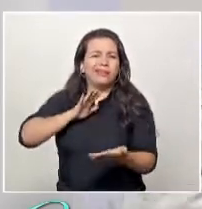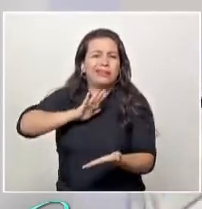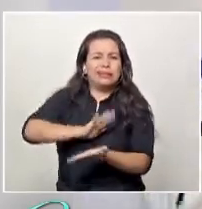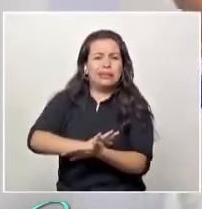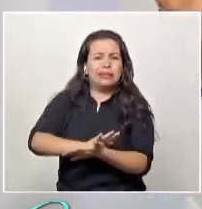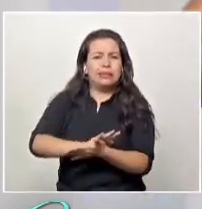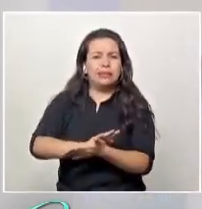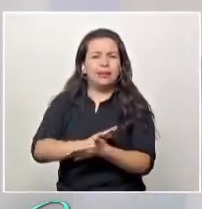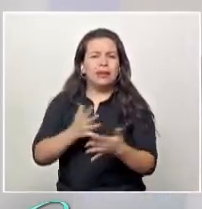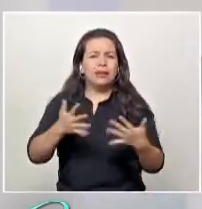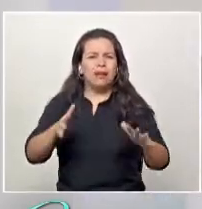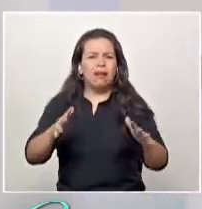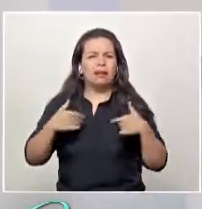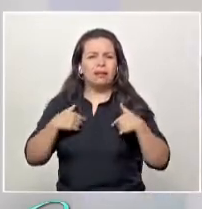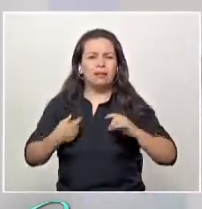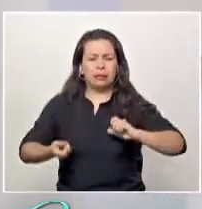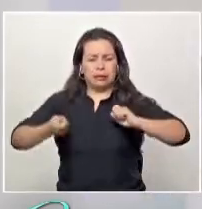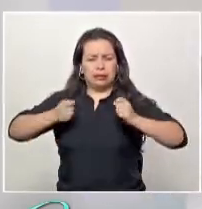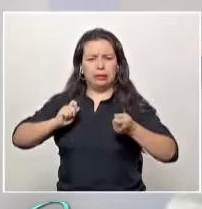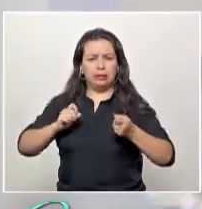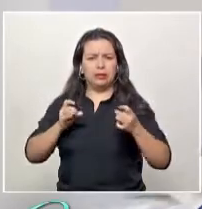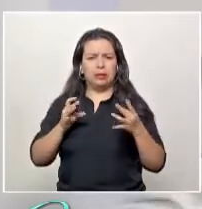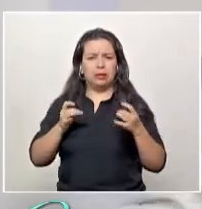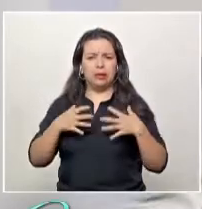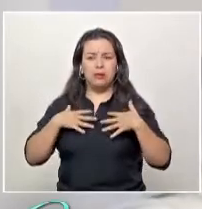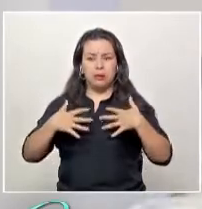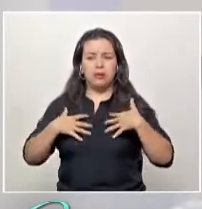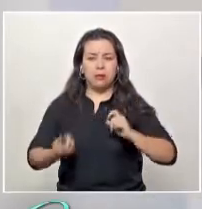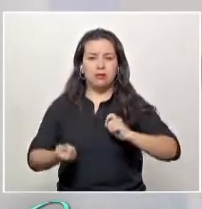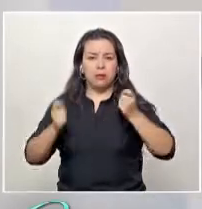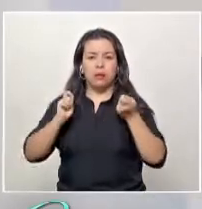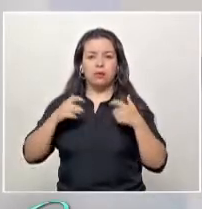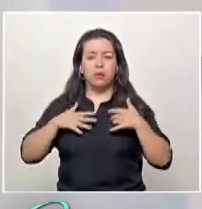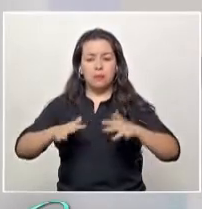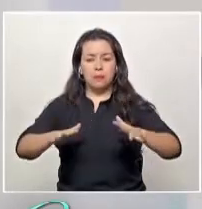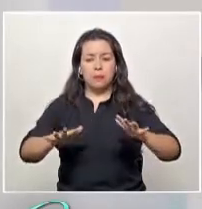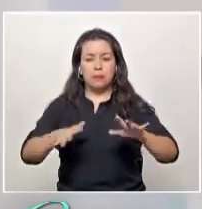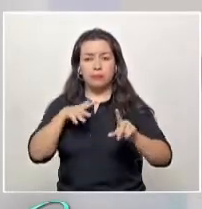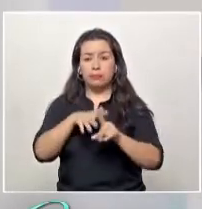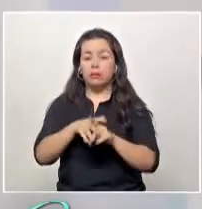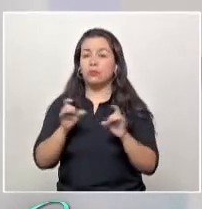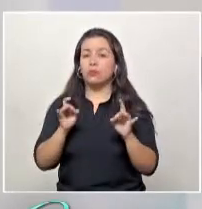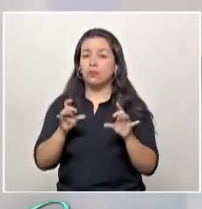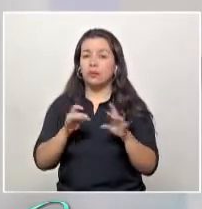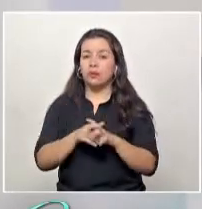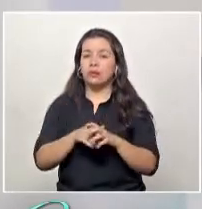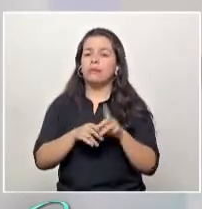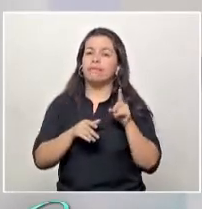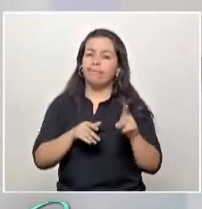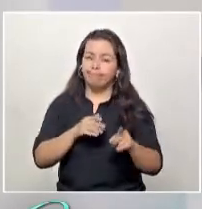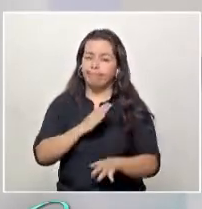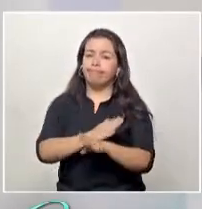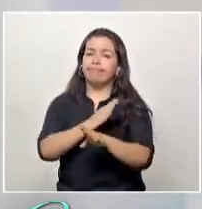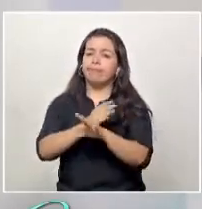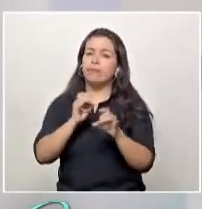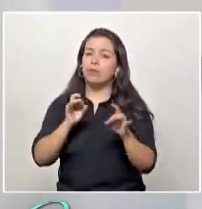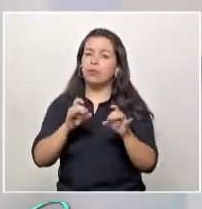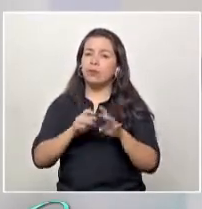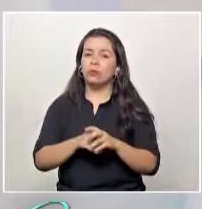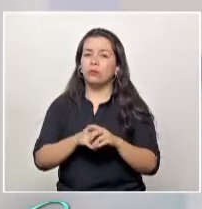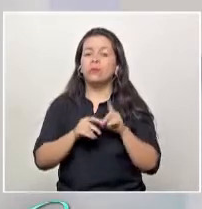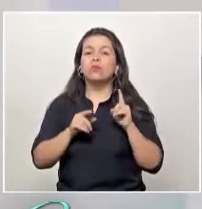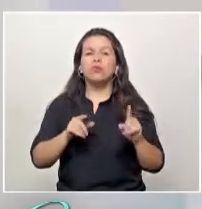el nervio da la vuelta al tórax y al abdomen, y por donde pasa el nervio deja el dolor y es continuo. Entonces,